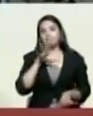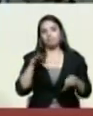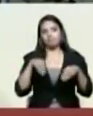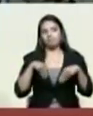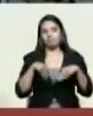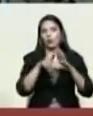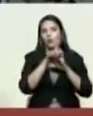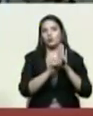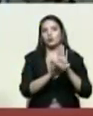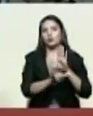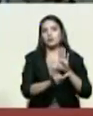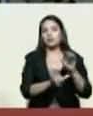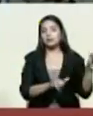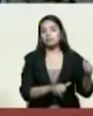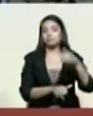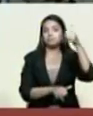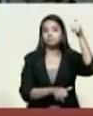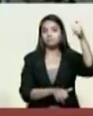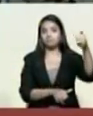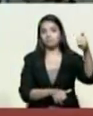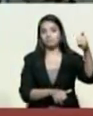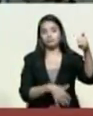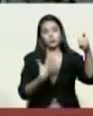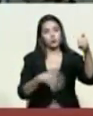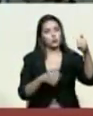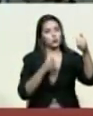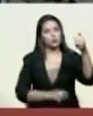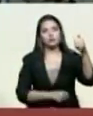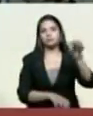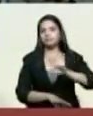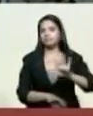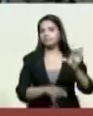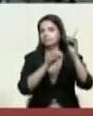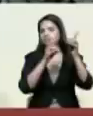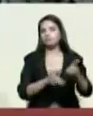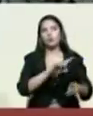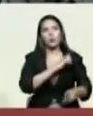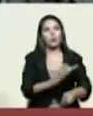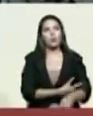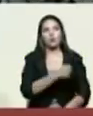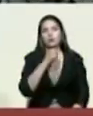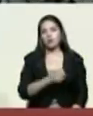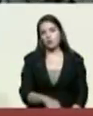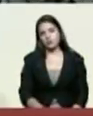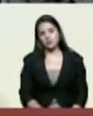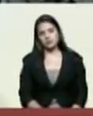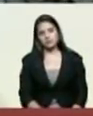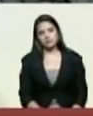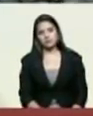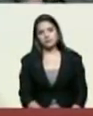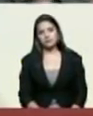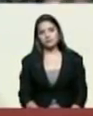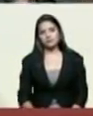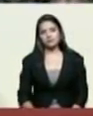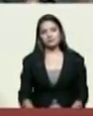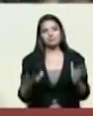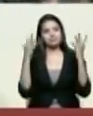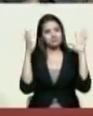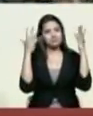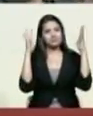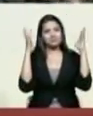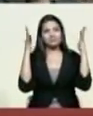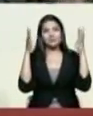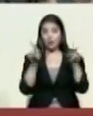que la Asamblea Nacional Constituyente es plenipotenciaria y es poderosísima, tal cual es